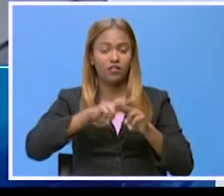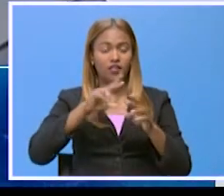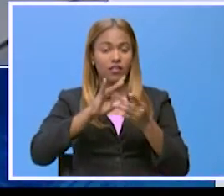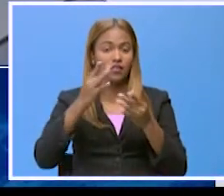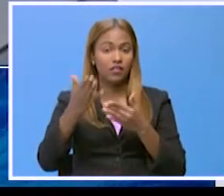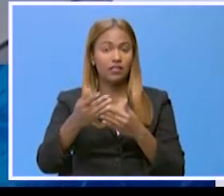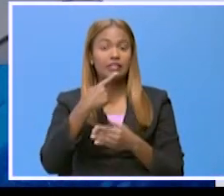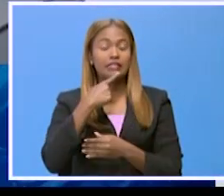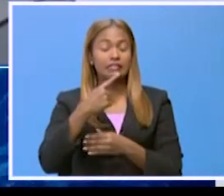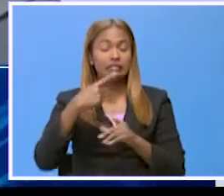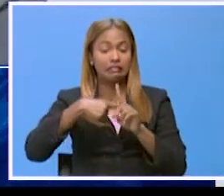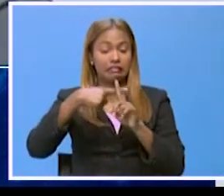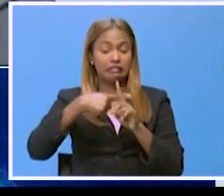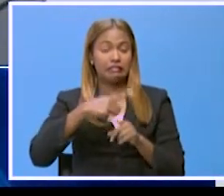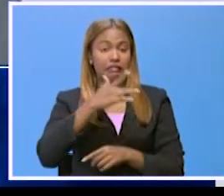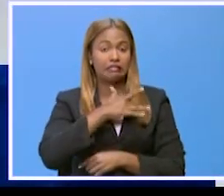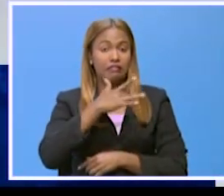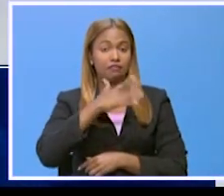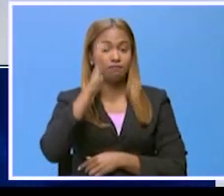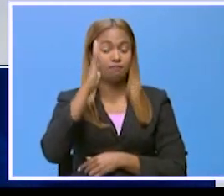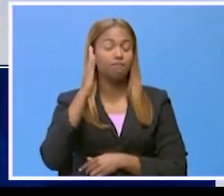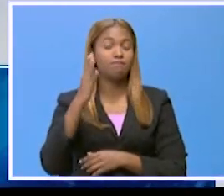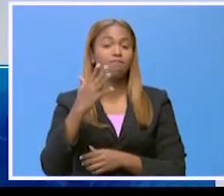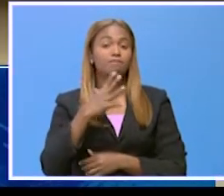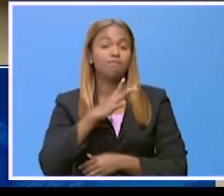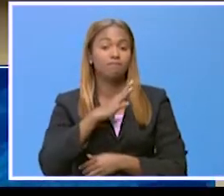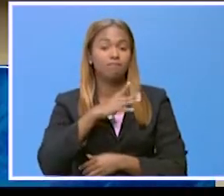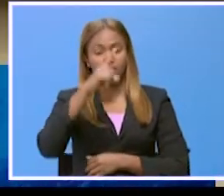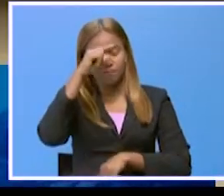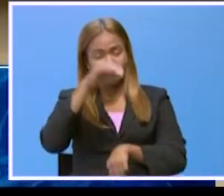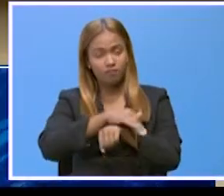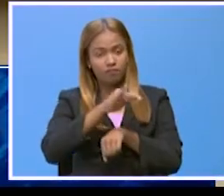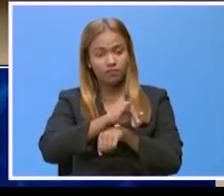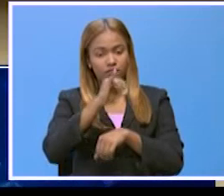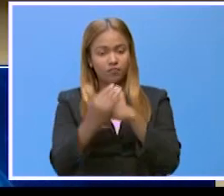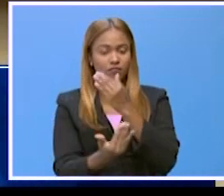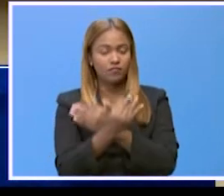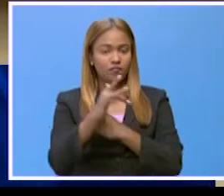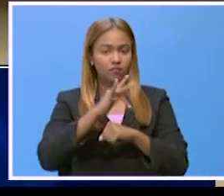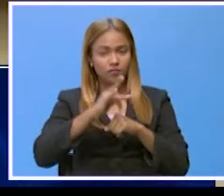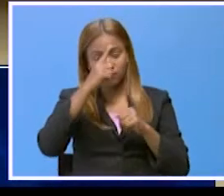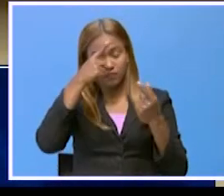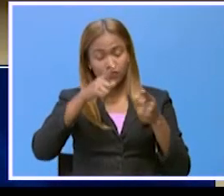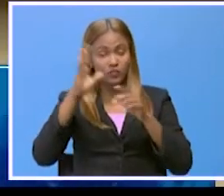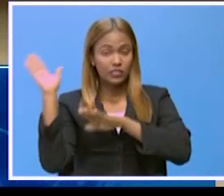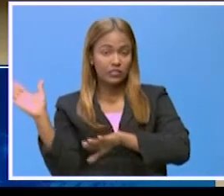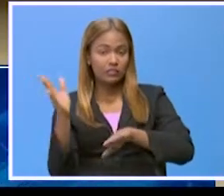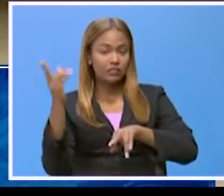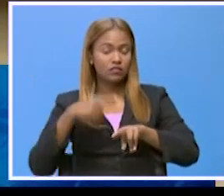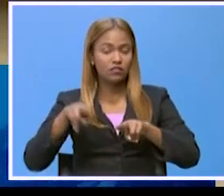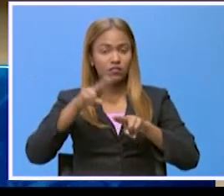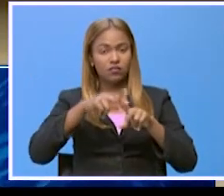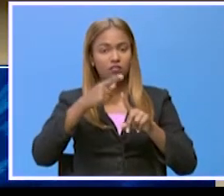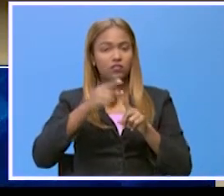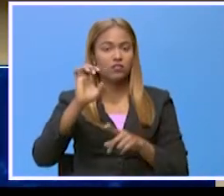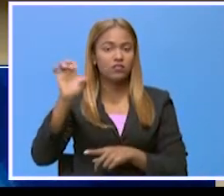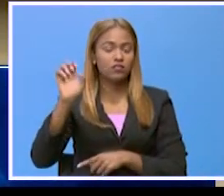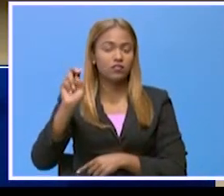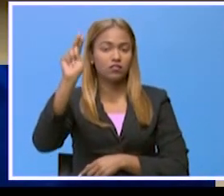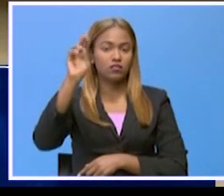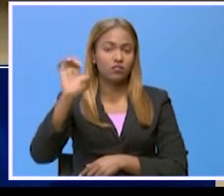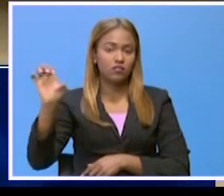indicó que las temperaturas se sentirán agradables en la noche y la madrugada debido al viento moderado del este